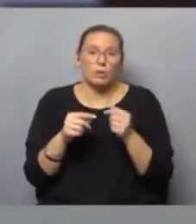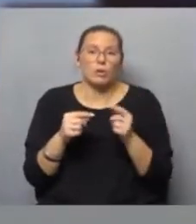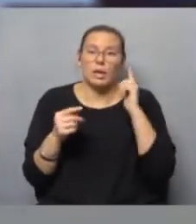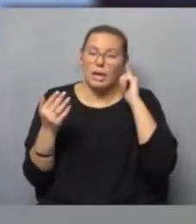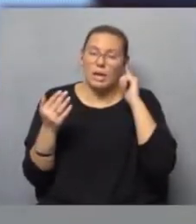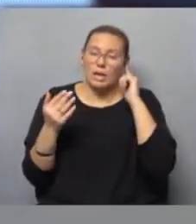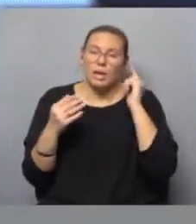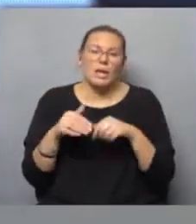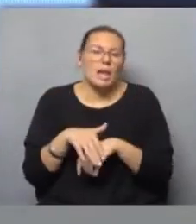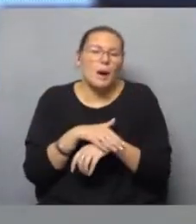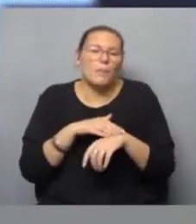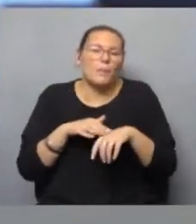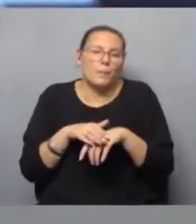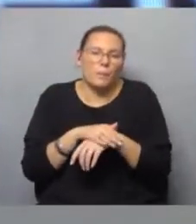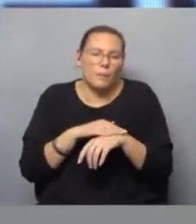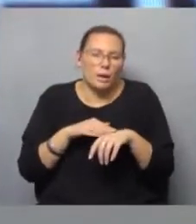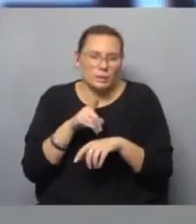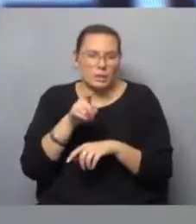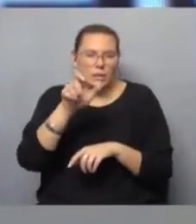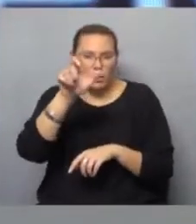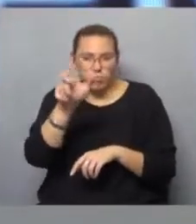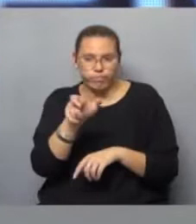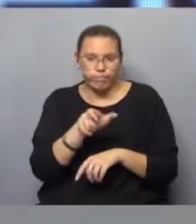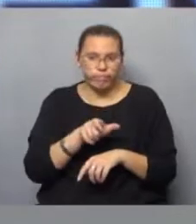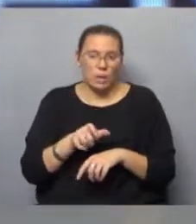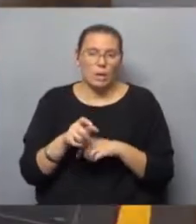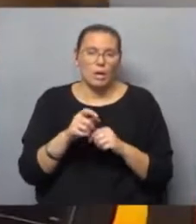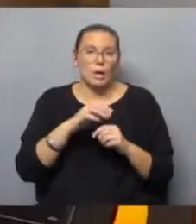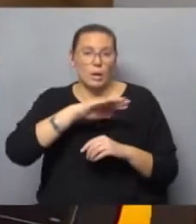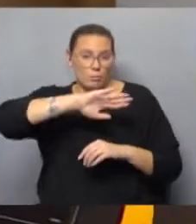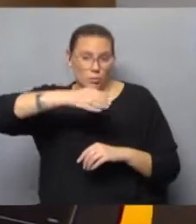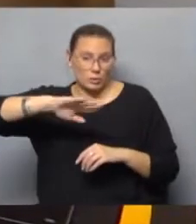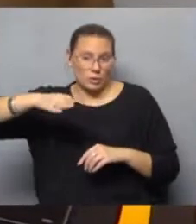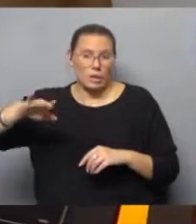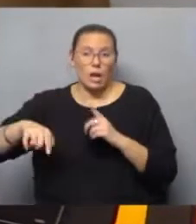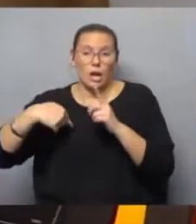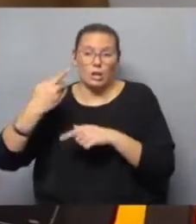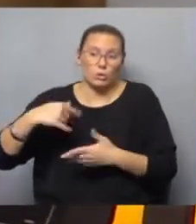de esa cordillera. En otras partes del país